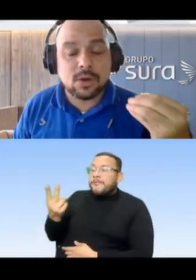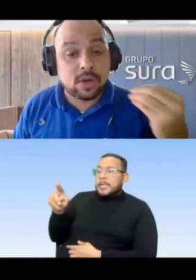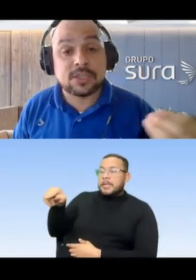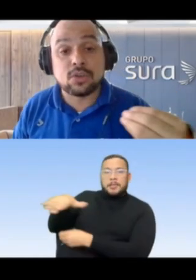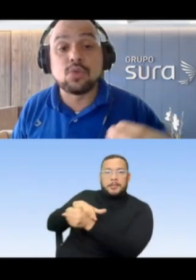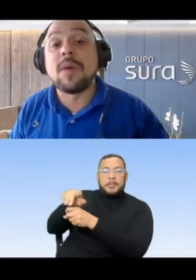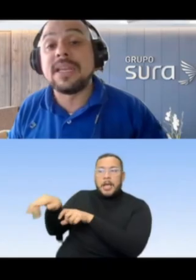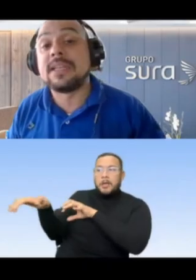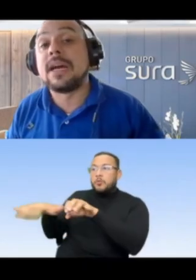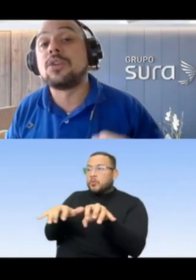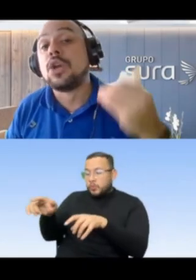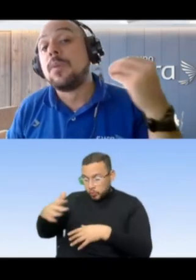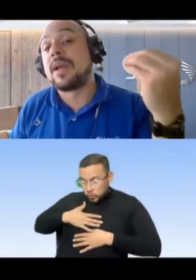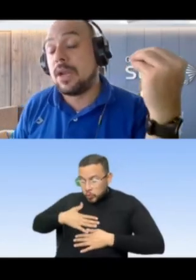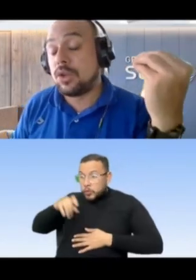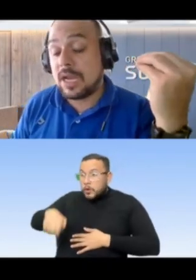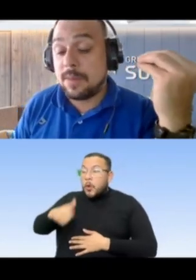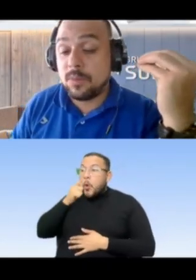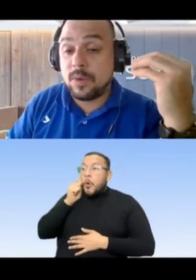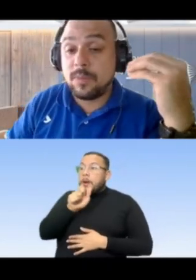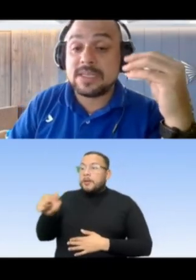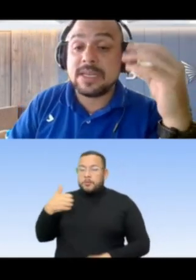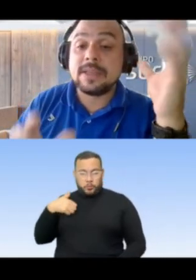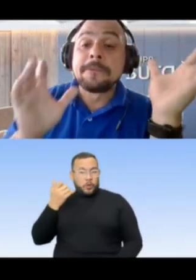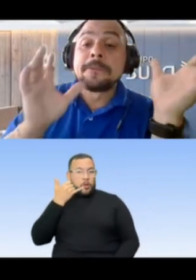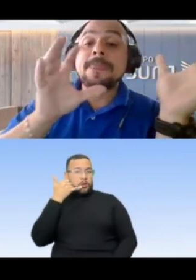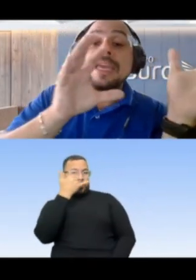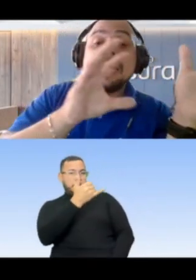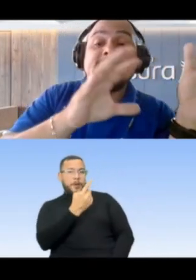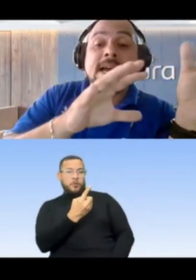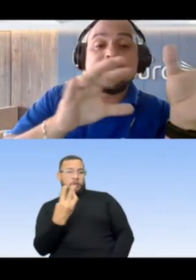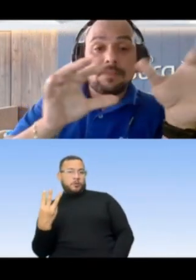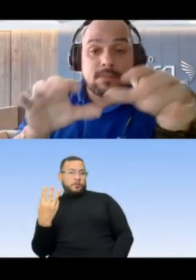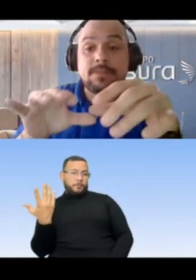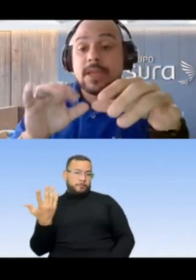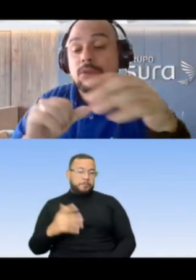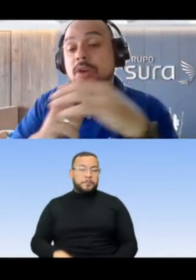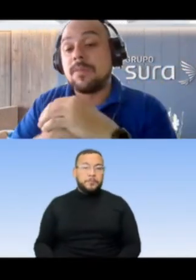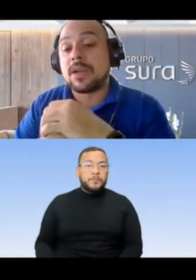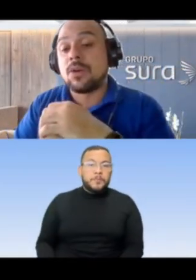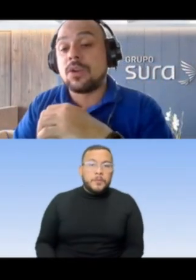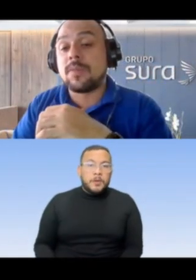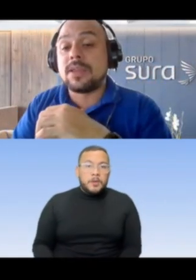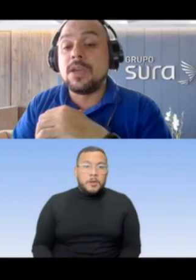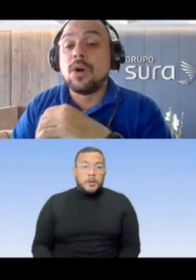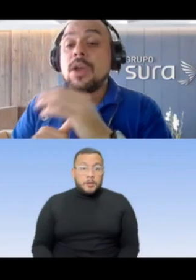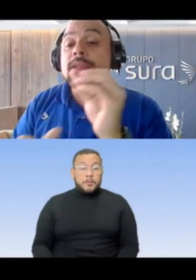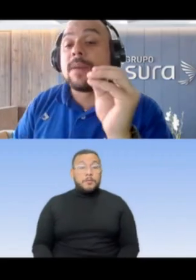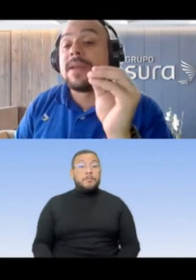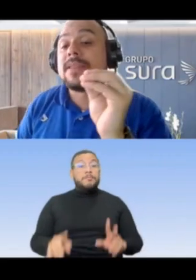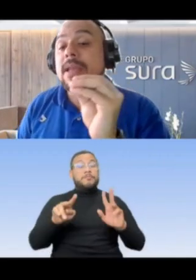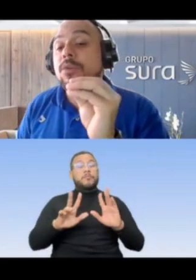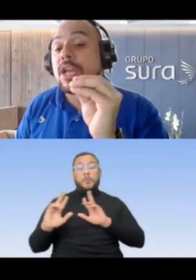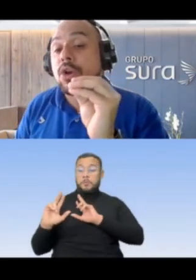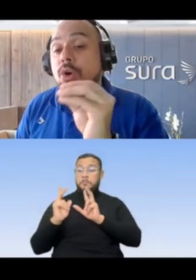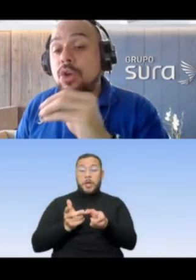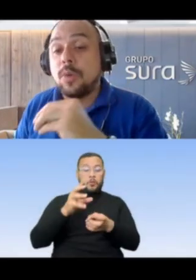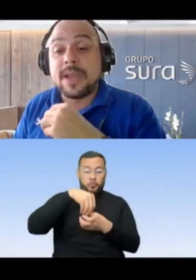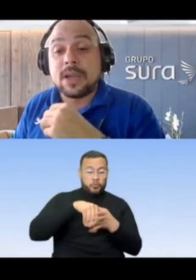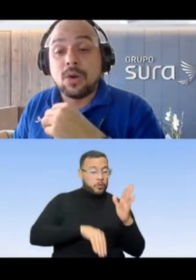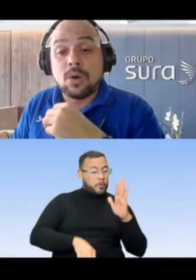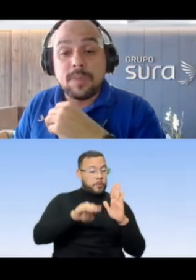con acciones o gestos humanitarios, para que lo tengamos muy presente. Y ya dentro del marco normativo